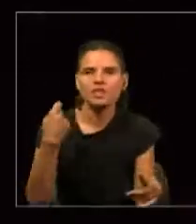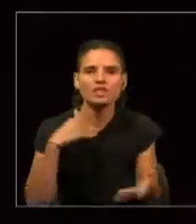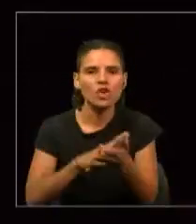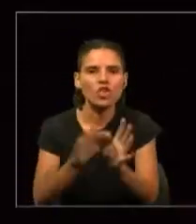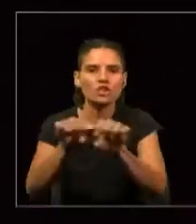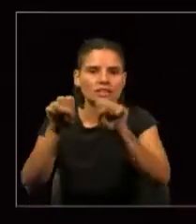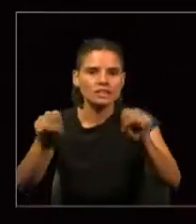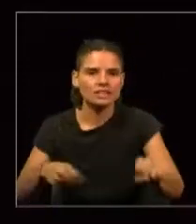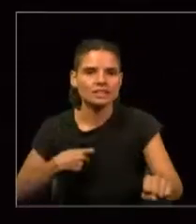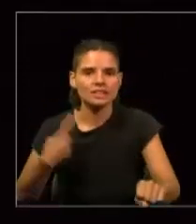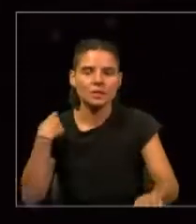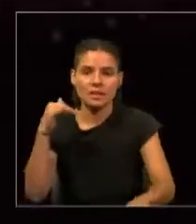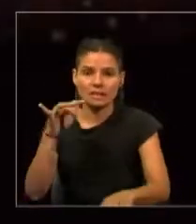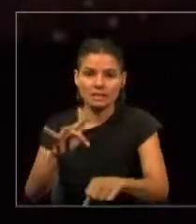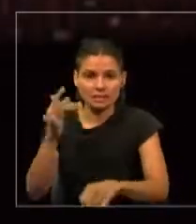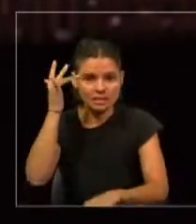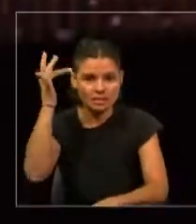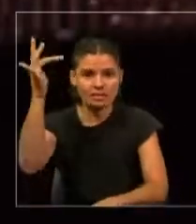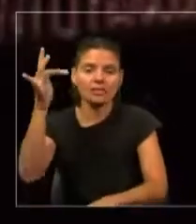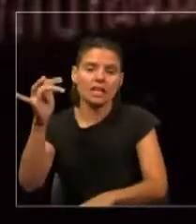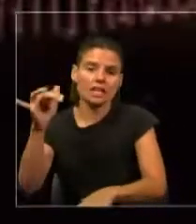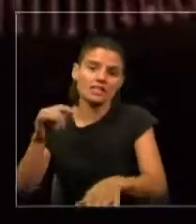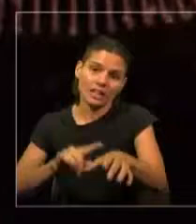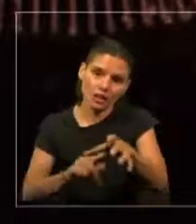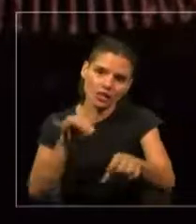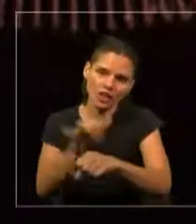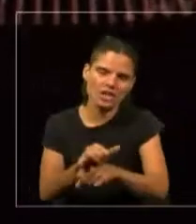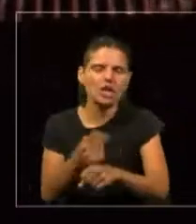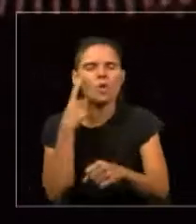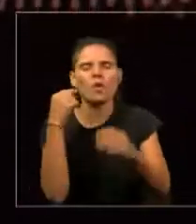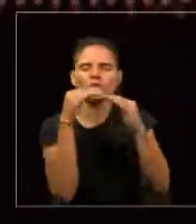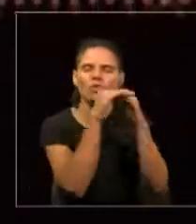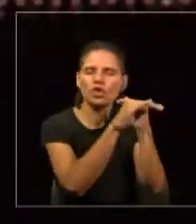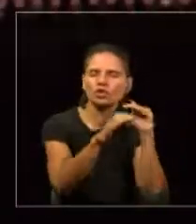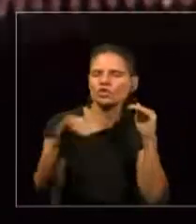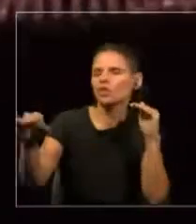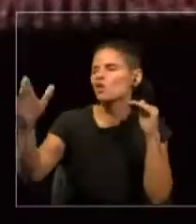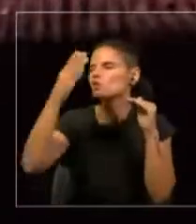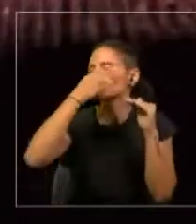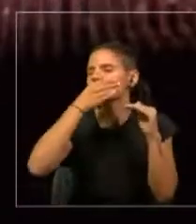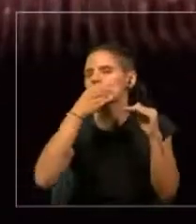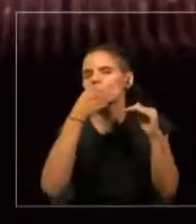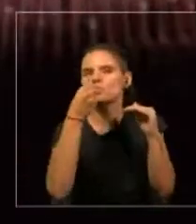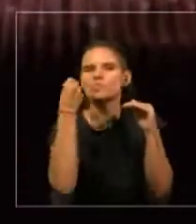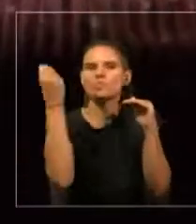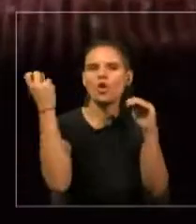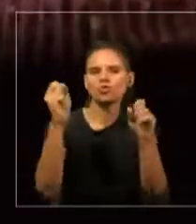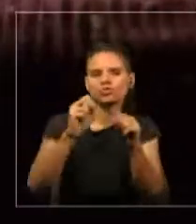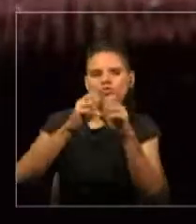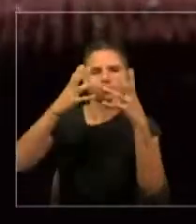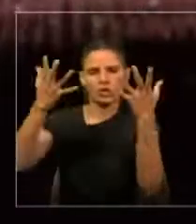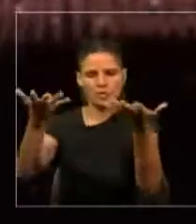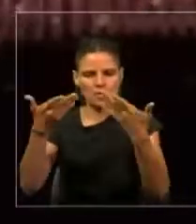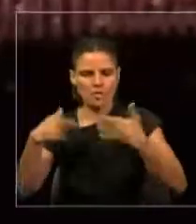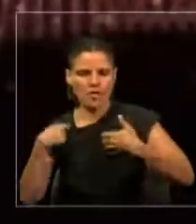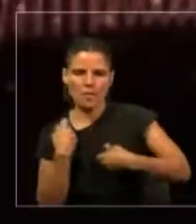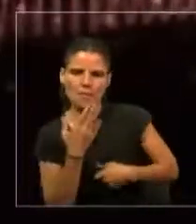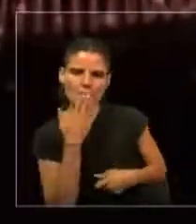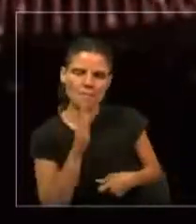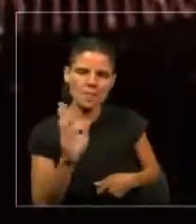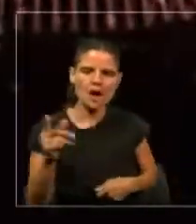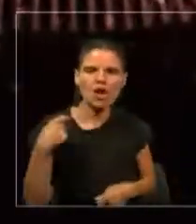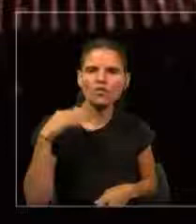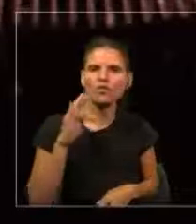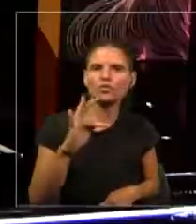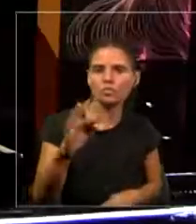inteligencia artificial como el horizonte luminoso y benefactor de nuestro futuro individual y